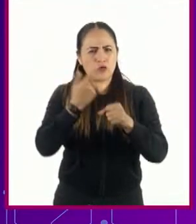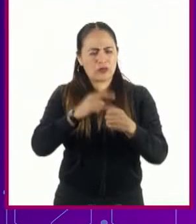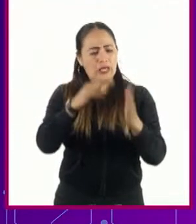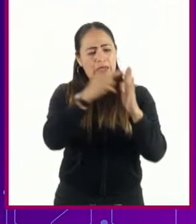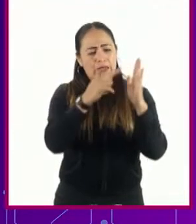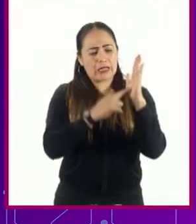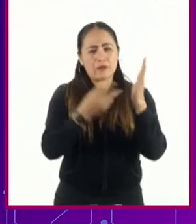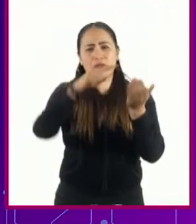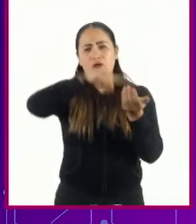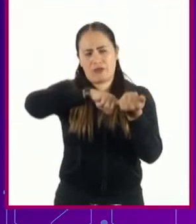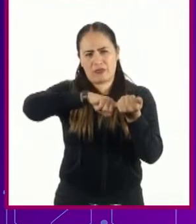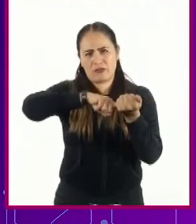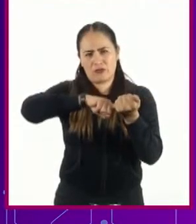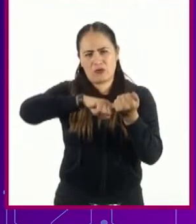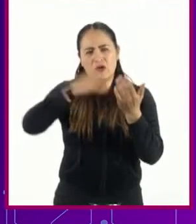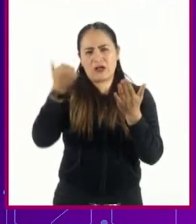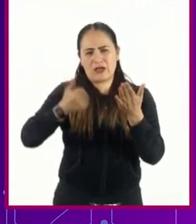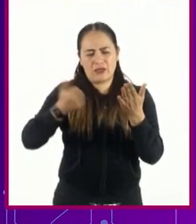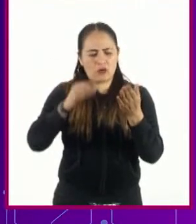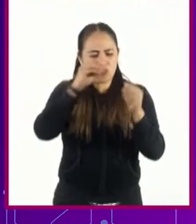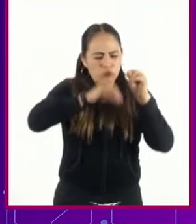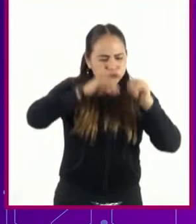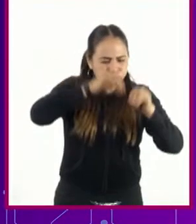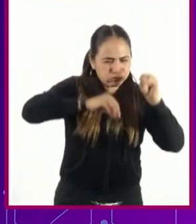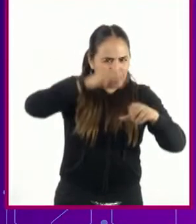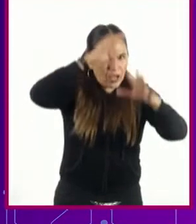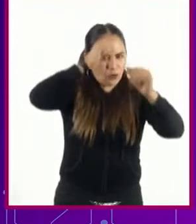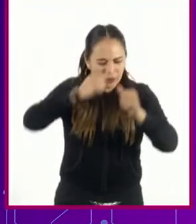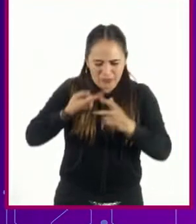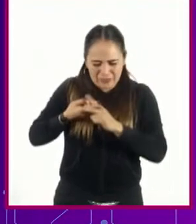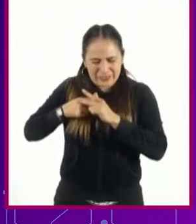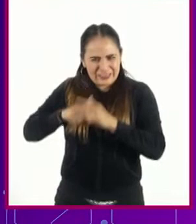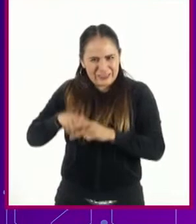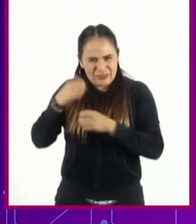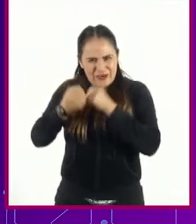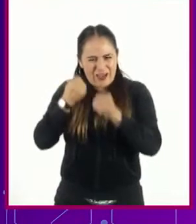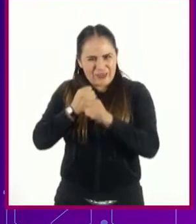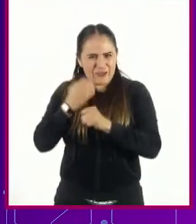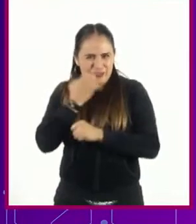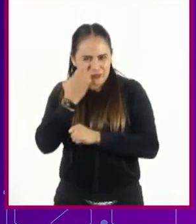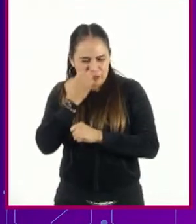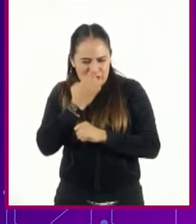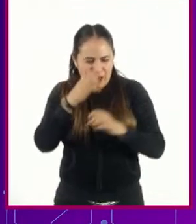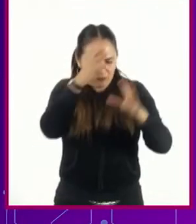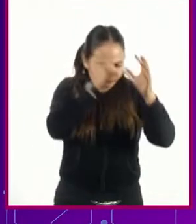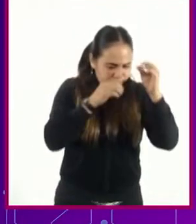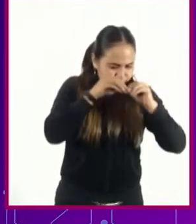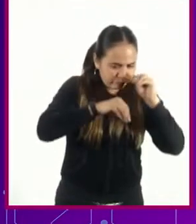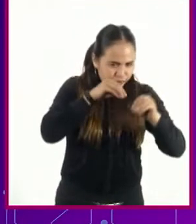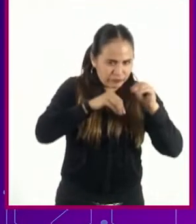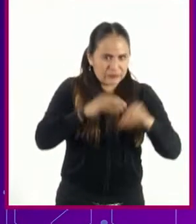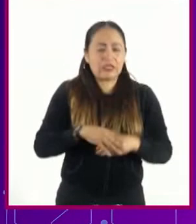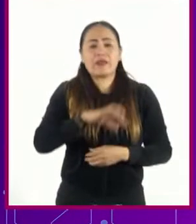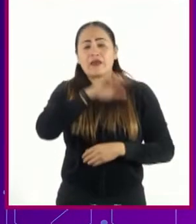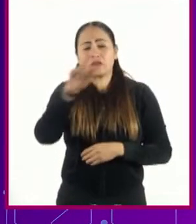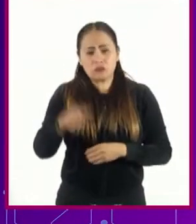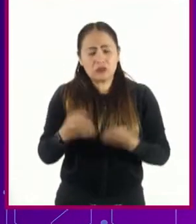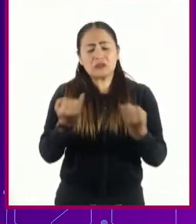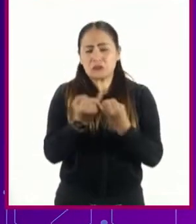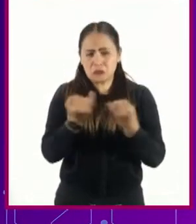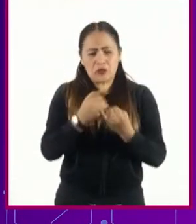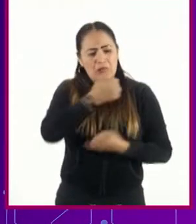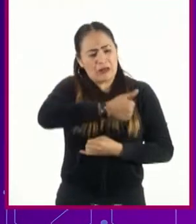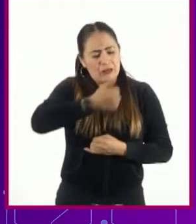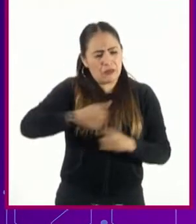reglamento que todos elaboramos de común acuerdo al principio del año. Igualmente, todos tenemos una actitud positiva